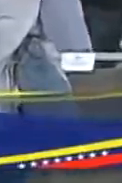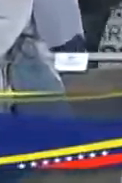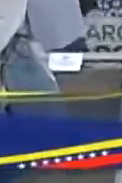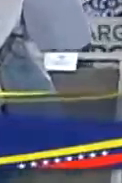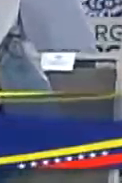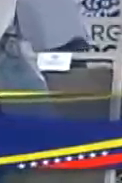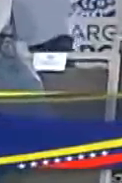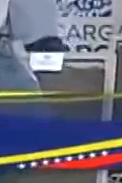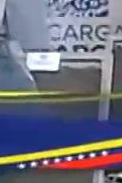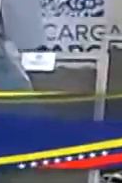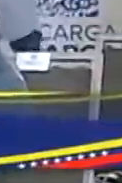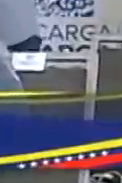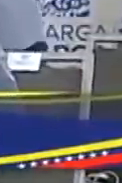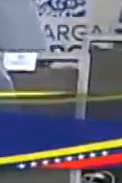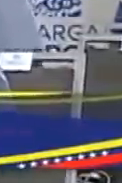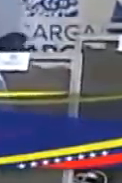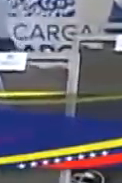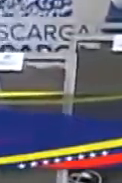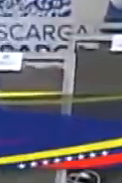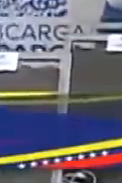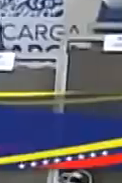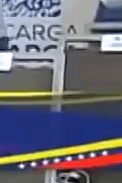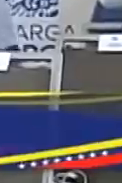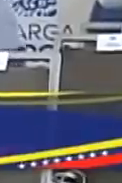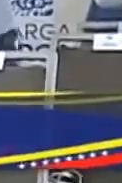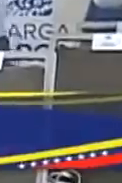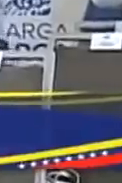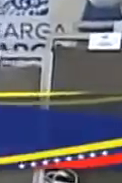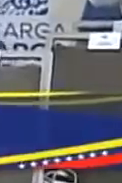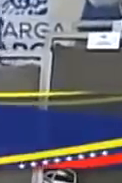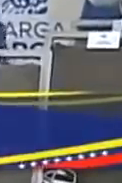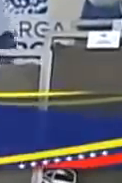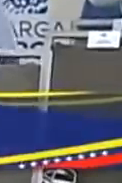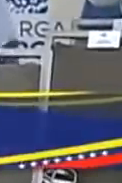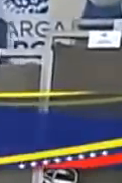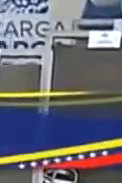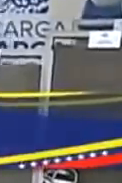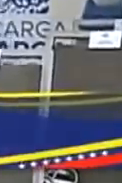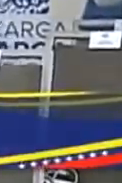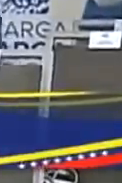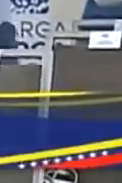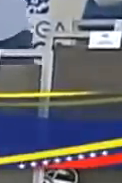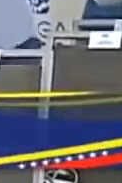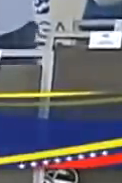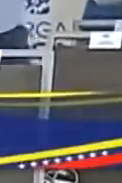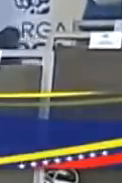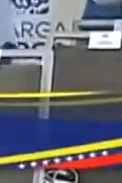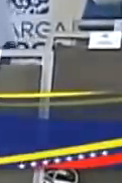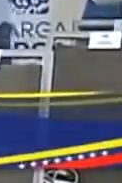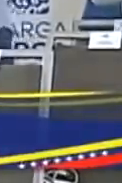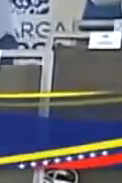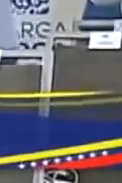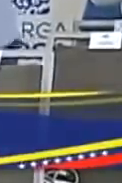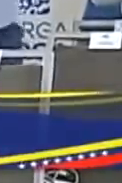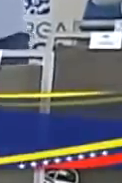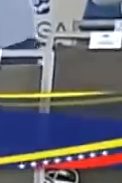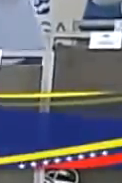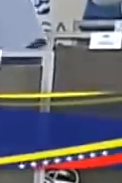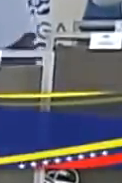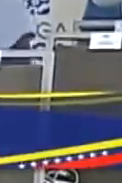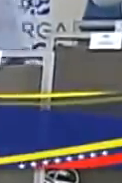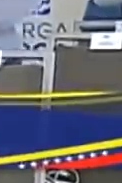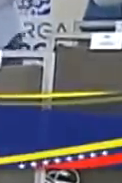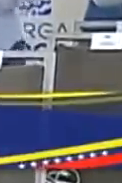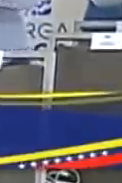parte de lo que ha sido esta nueva generación de ideas para el crecimiento de la economía